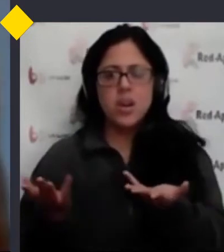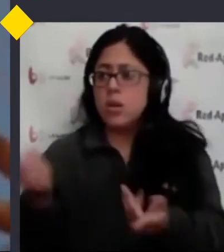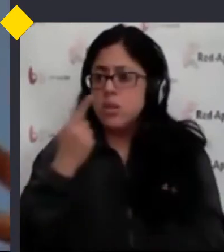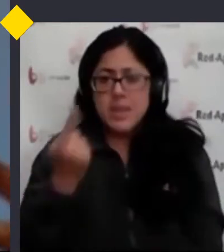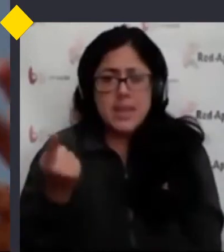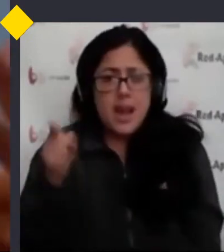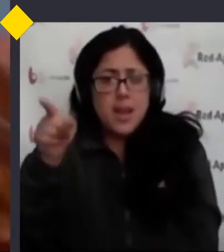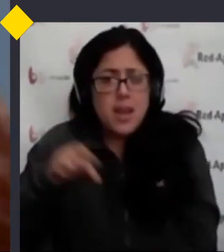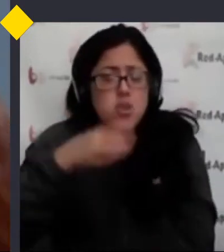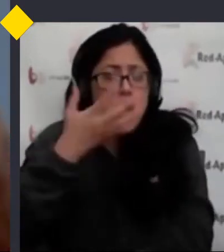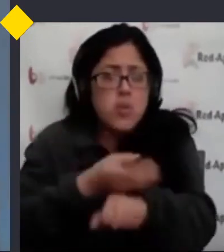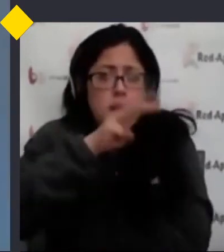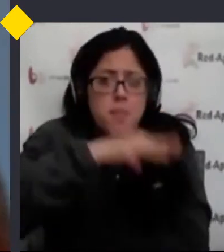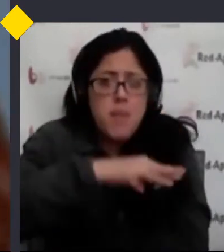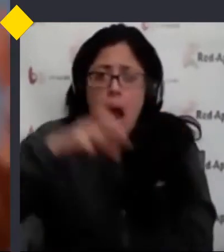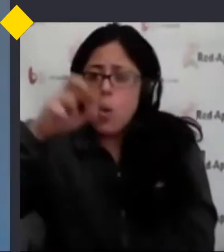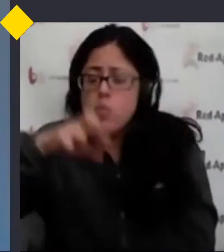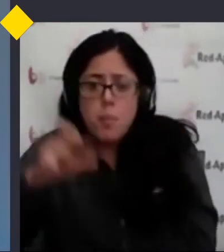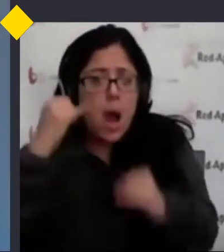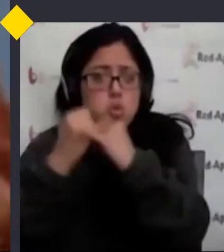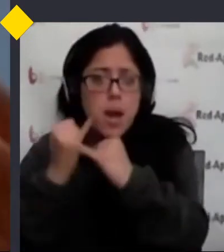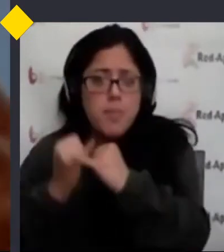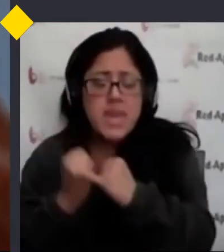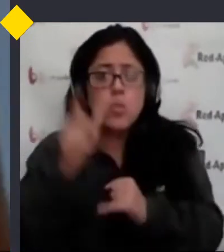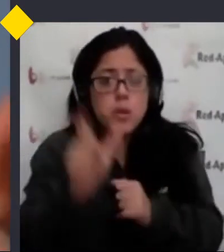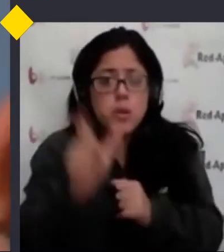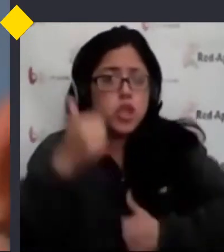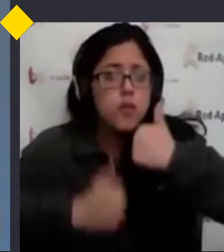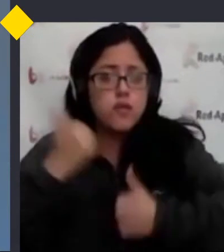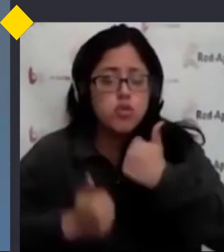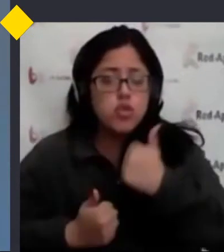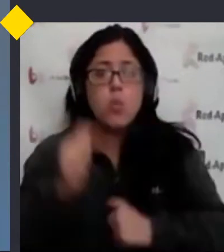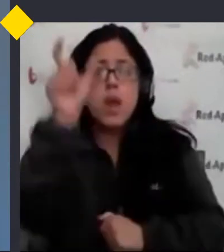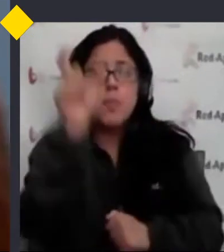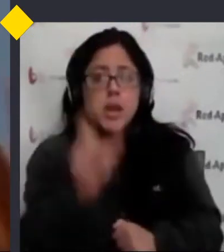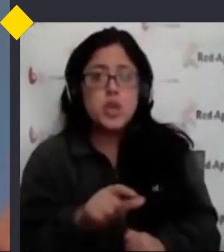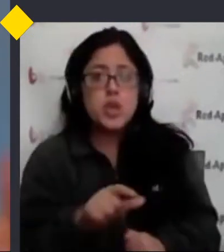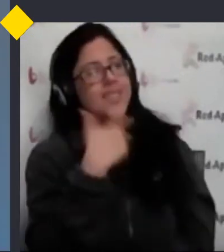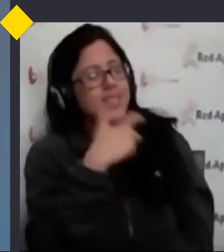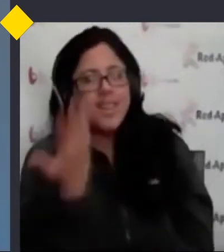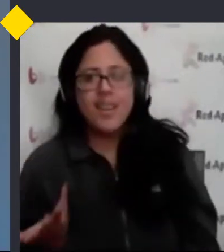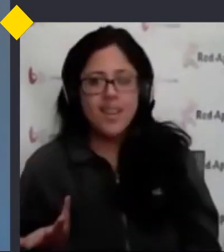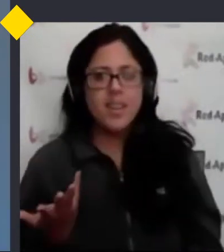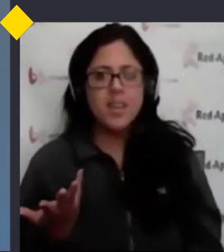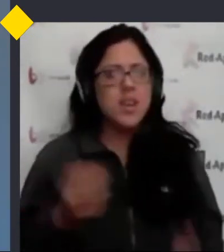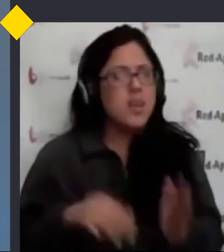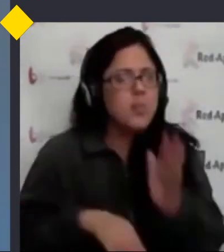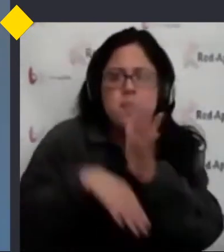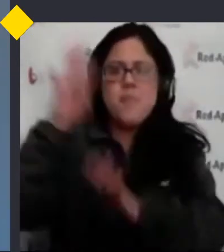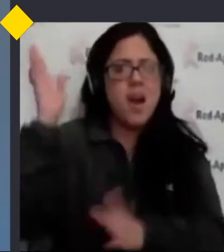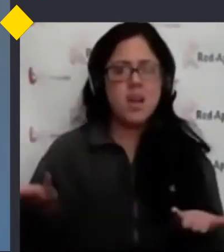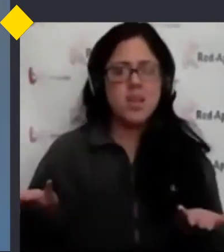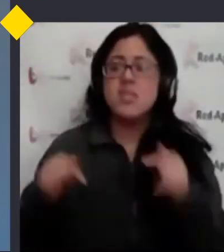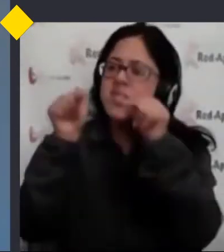un papá, hay un amigo, hay un profesional, hay una persona de buen humor. Es mucho más. Y en ese sentido está el debe de